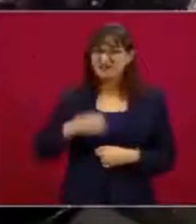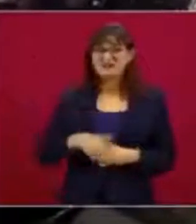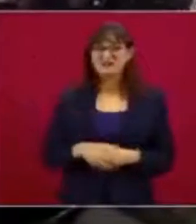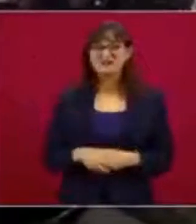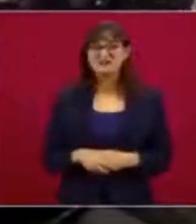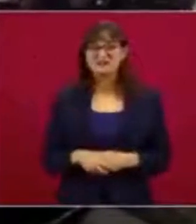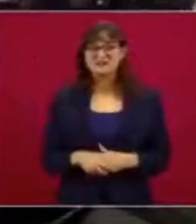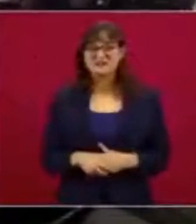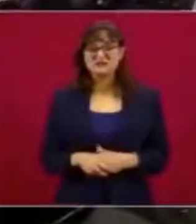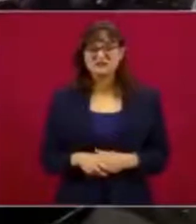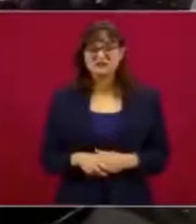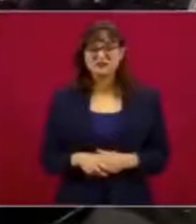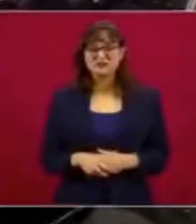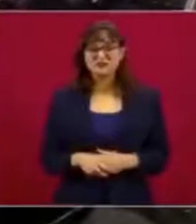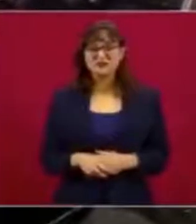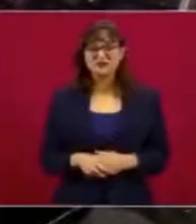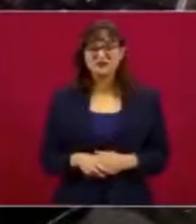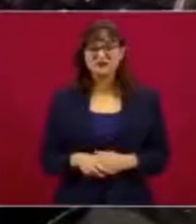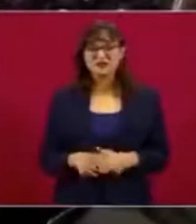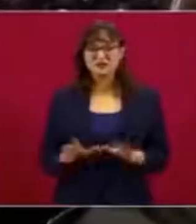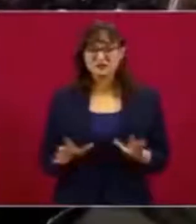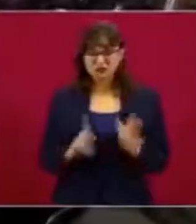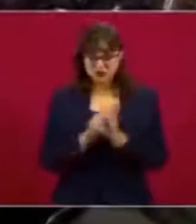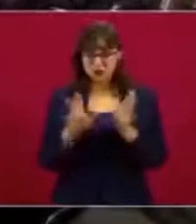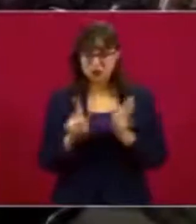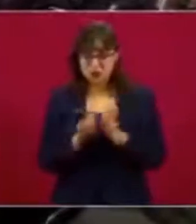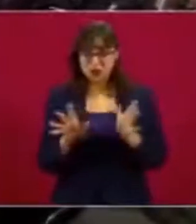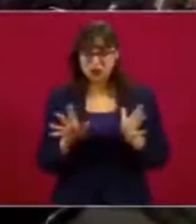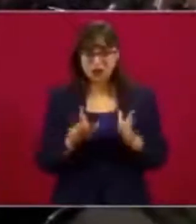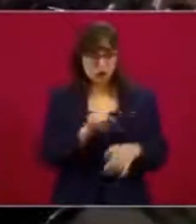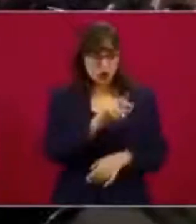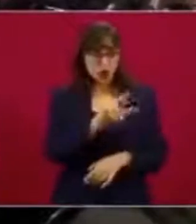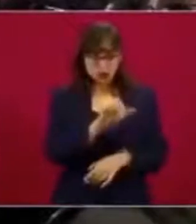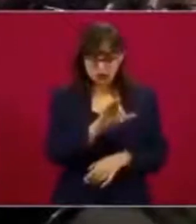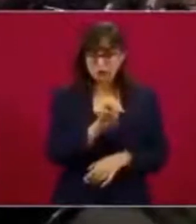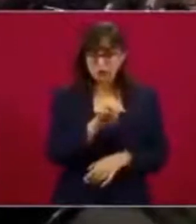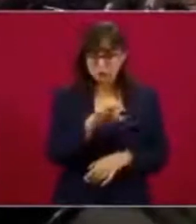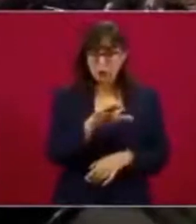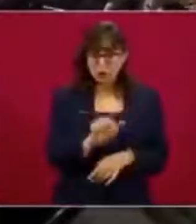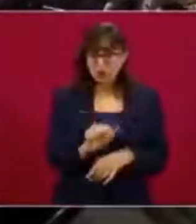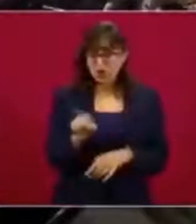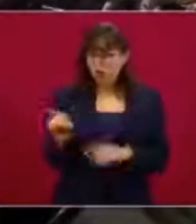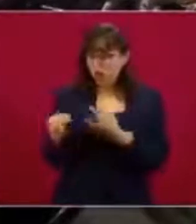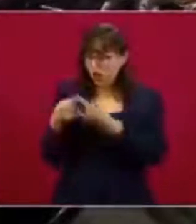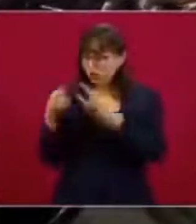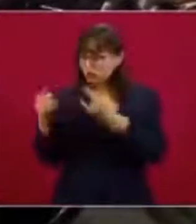No, no. O salía en los periódicos, a lo mejor en el Reforma.